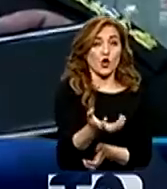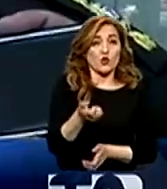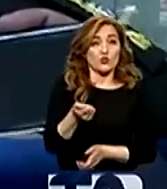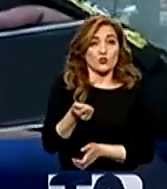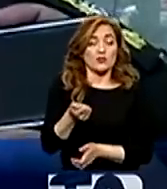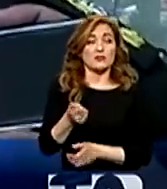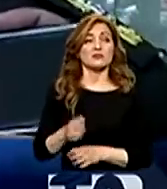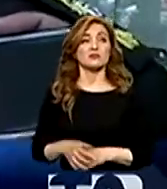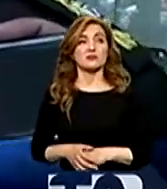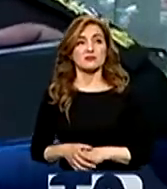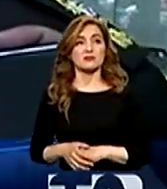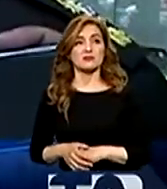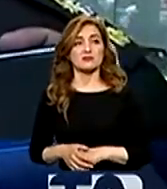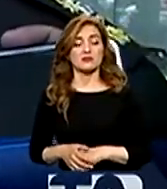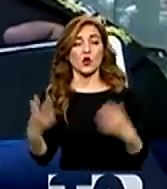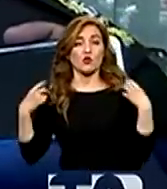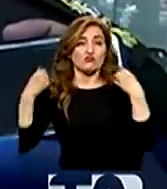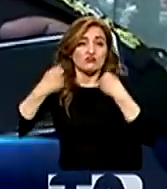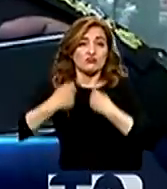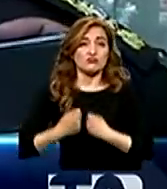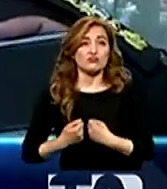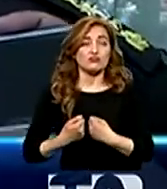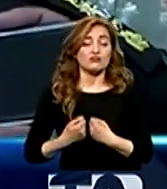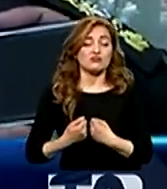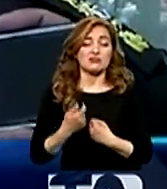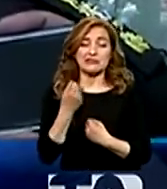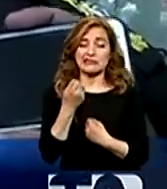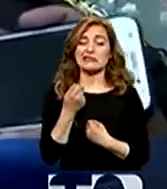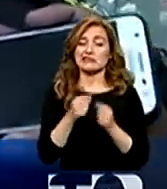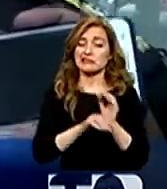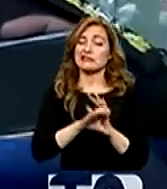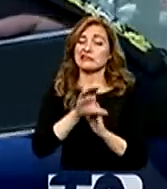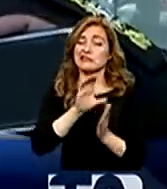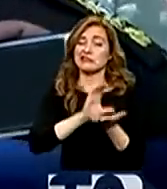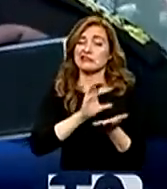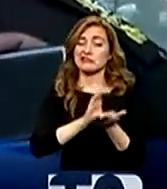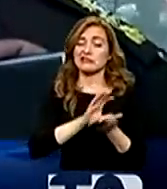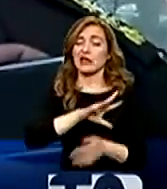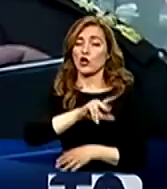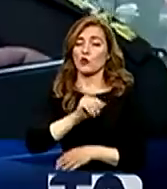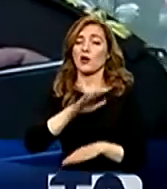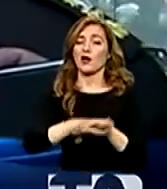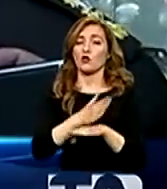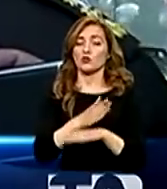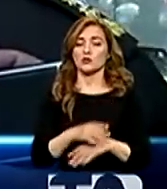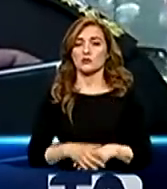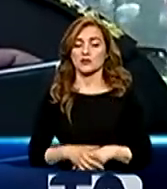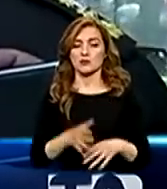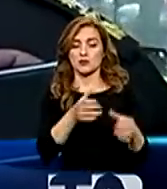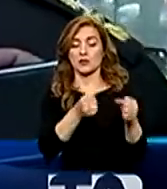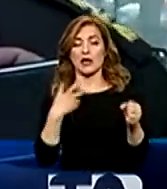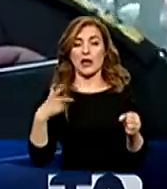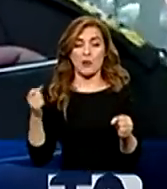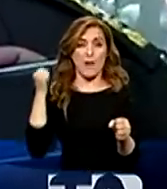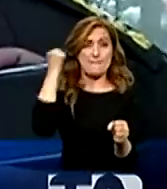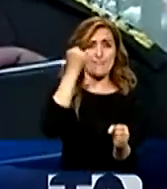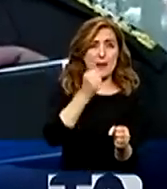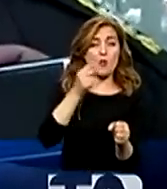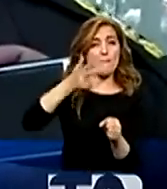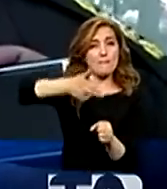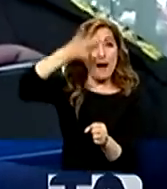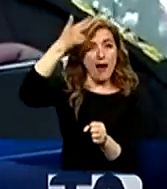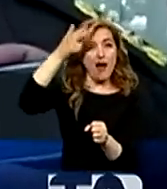en este caso, un bolso donde llevaba cierta cantidad de dinero, y eso fue lo que motivó las heridas, que son una por arma de